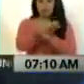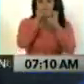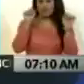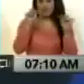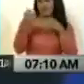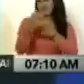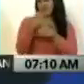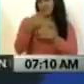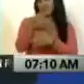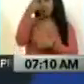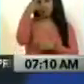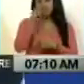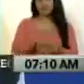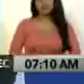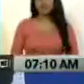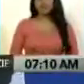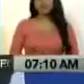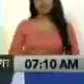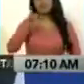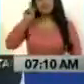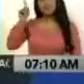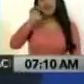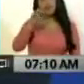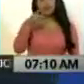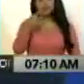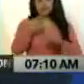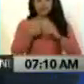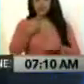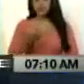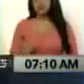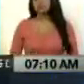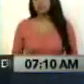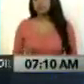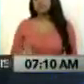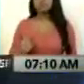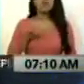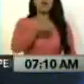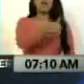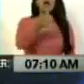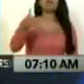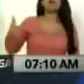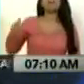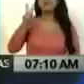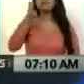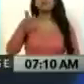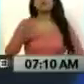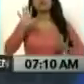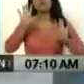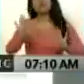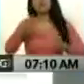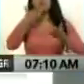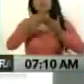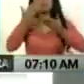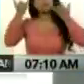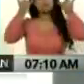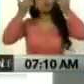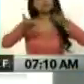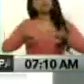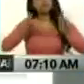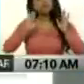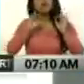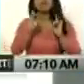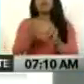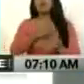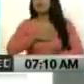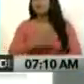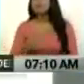de más temprano al iniciar el programa. Emerix Urbaneja, la alternativa está en cada uno de los y las venezolanas y venezolanos en que pongamos de